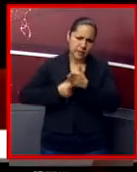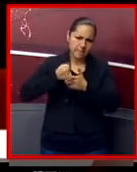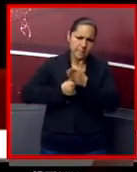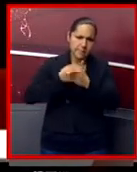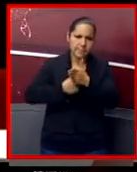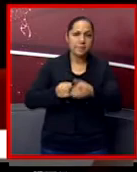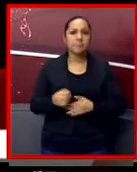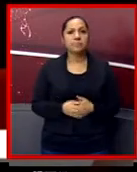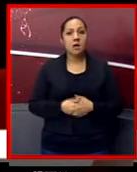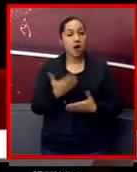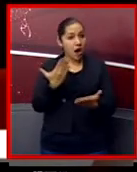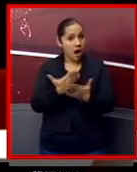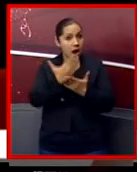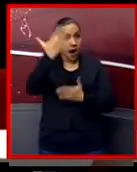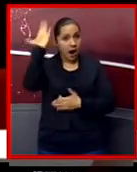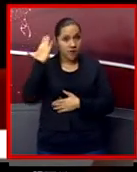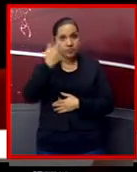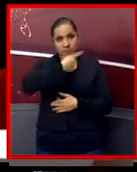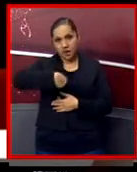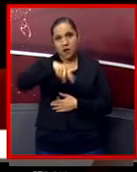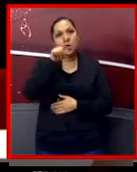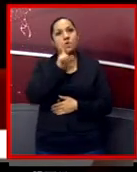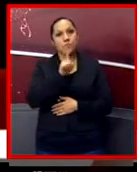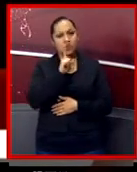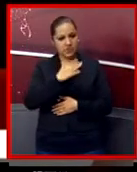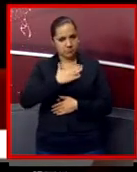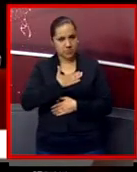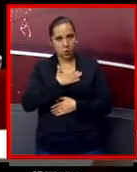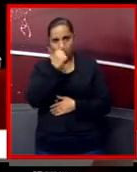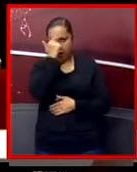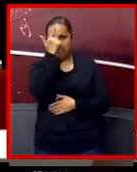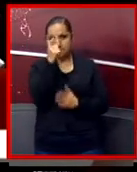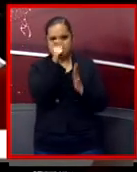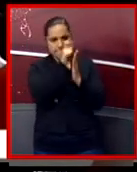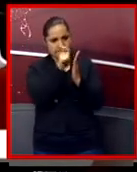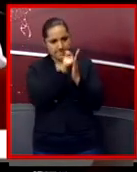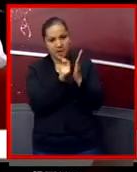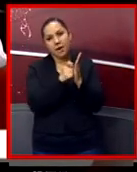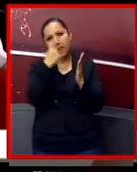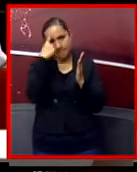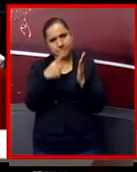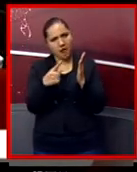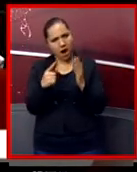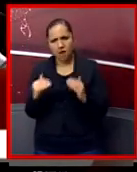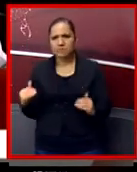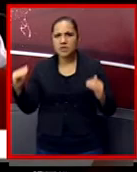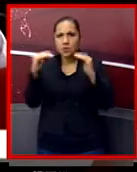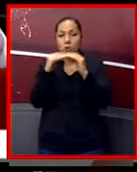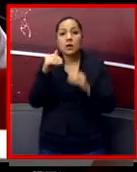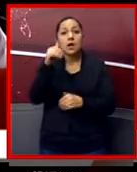Iban y dejaban las cosas que ellas escribían pidiendo igualdad en las madrugadas debajo de las